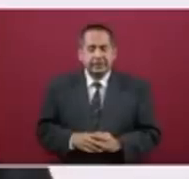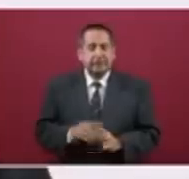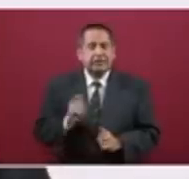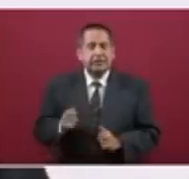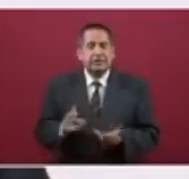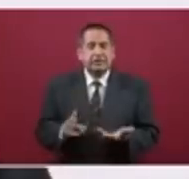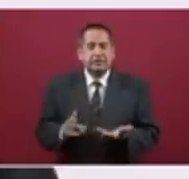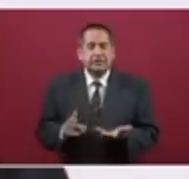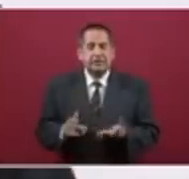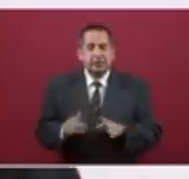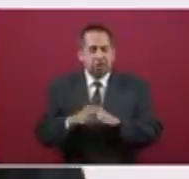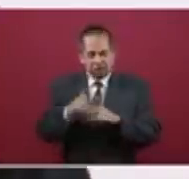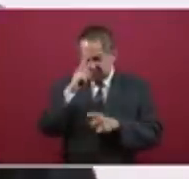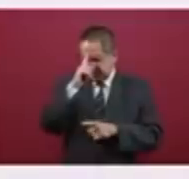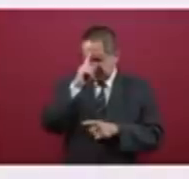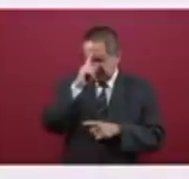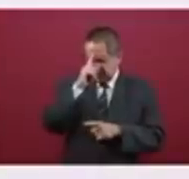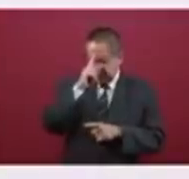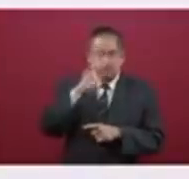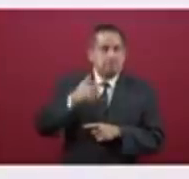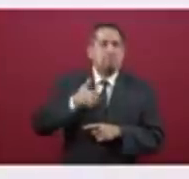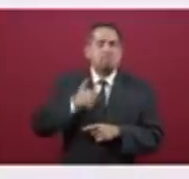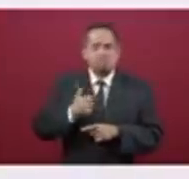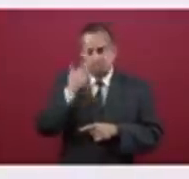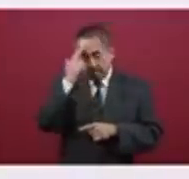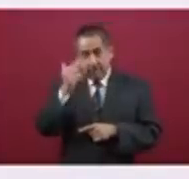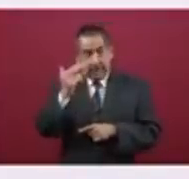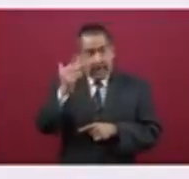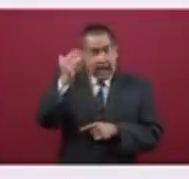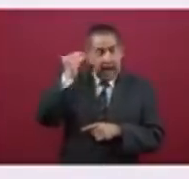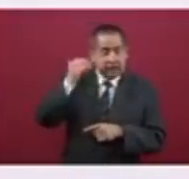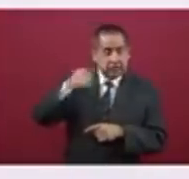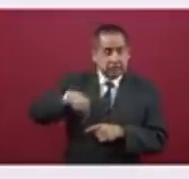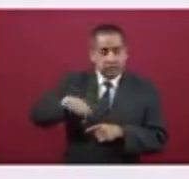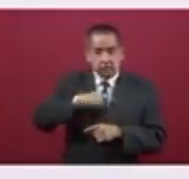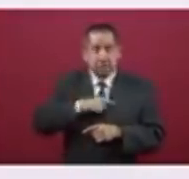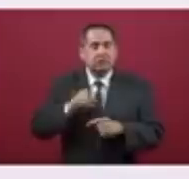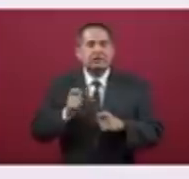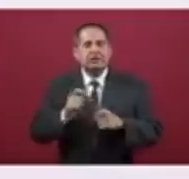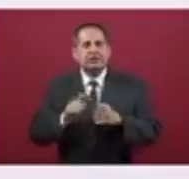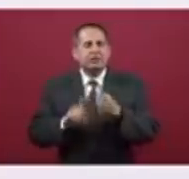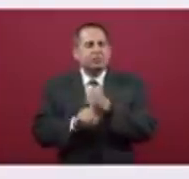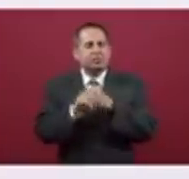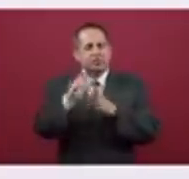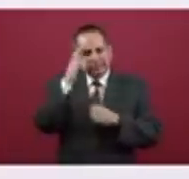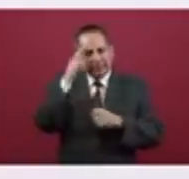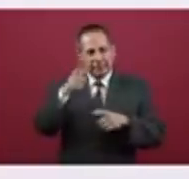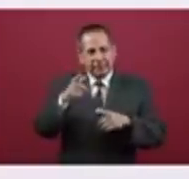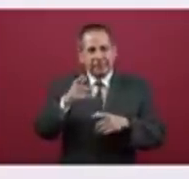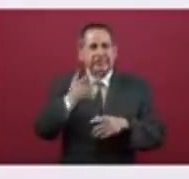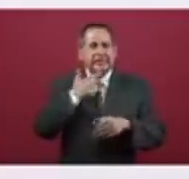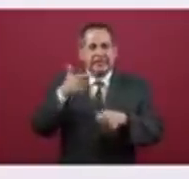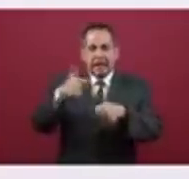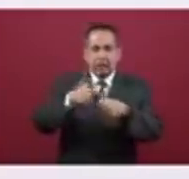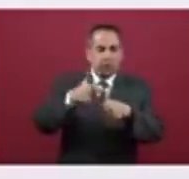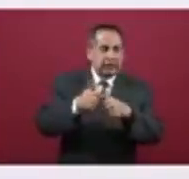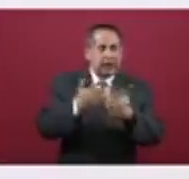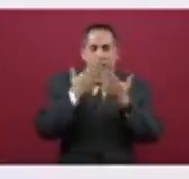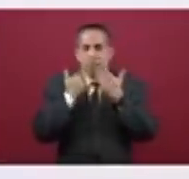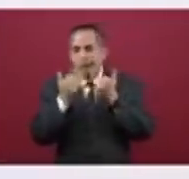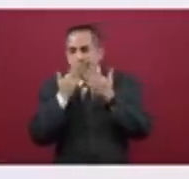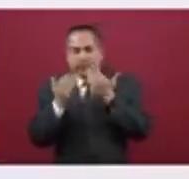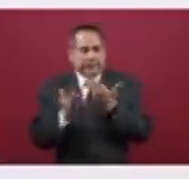con mucha conciencia cuando tuvimos el problema del abasto de gasolinas